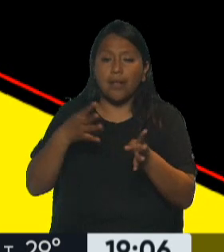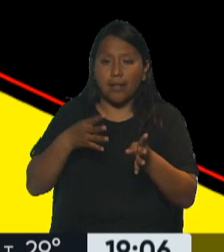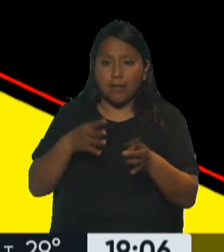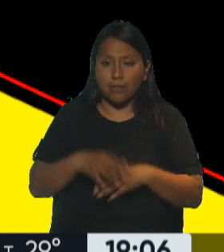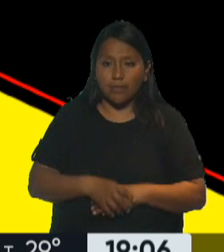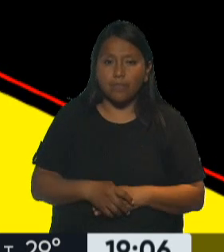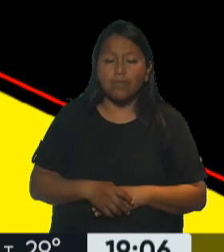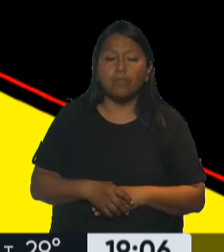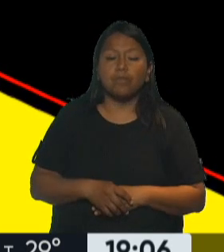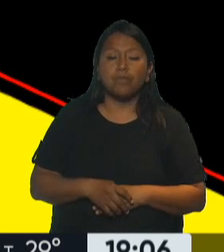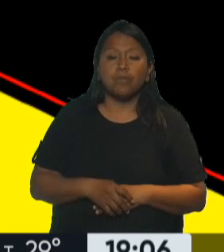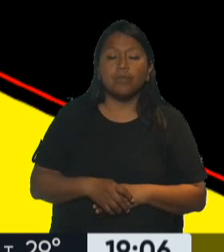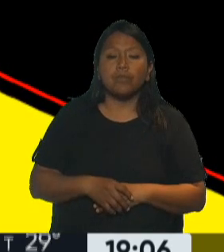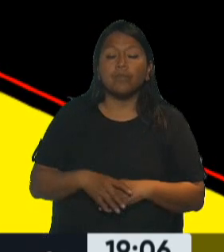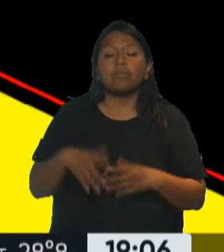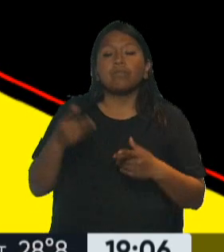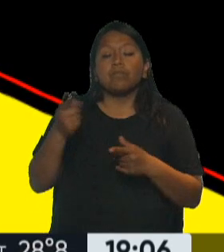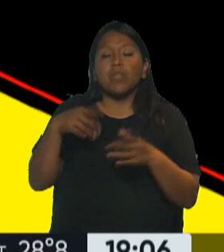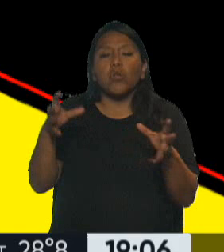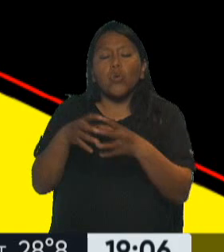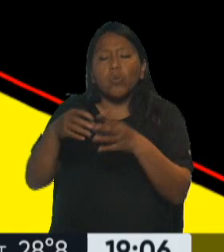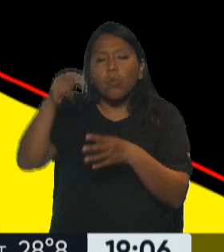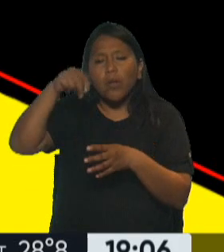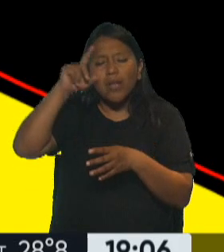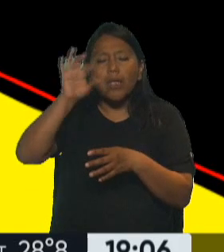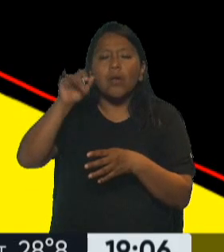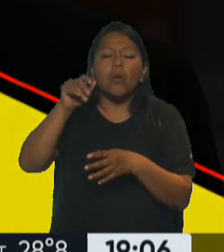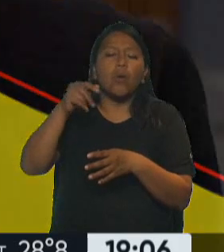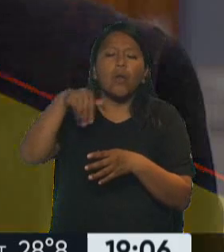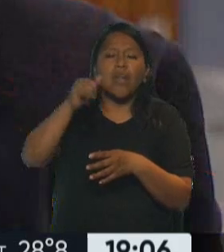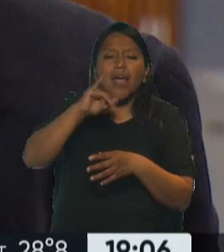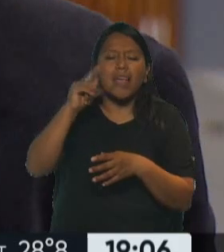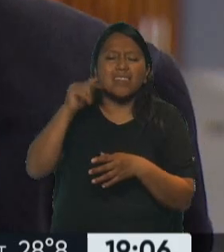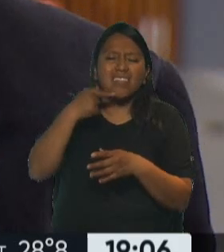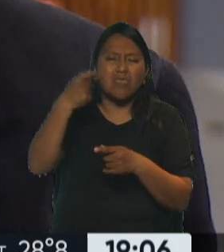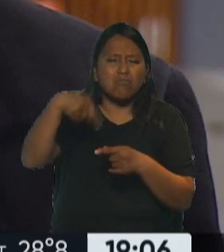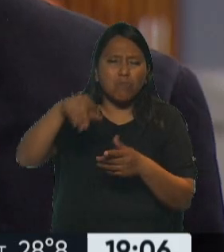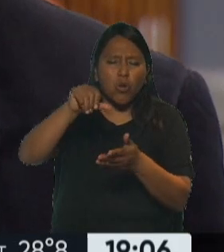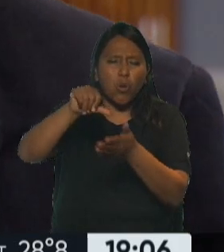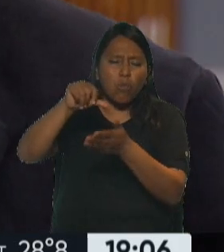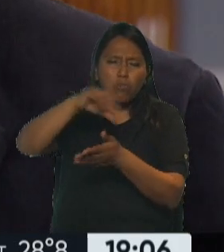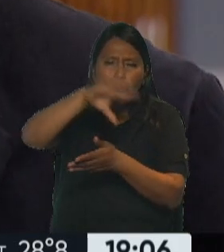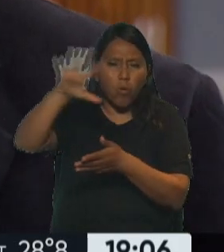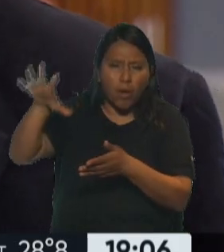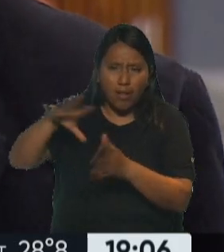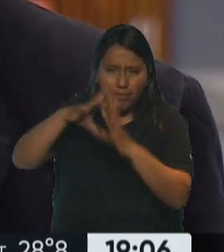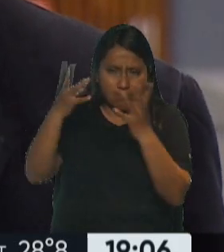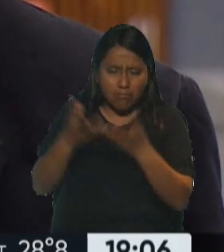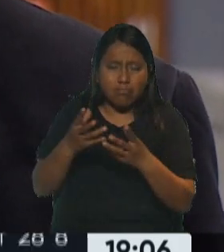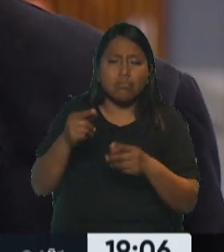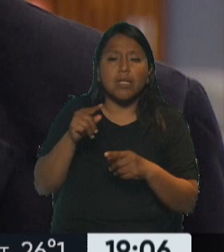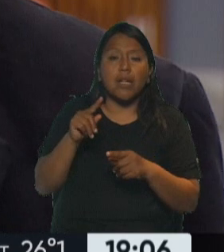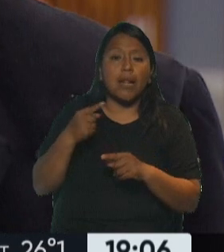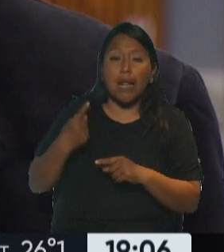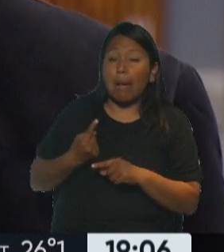pero es utilizada en general por grupos neonazis en distintos lugares del mundo. Hace unos años atrás, la primera vez que se